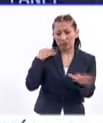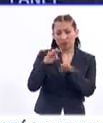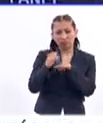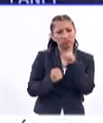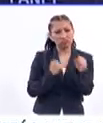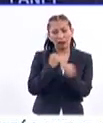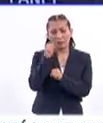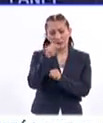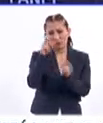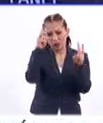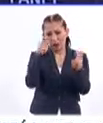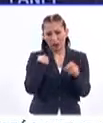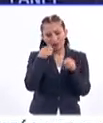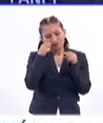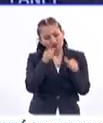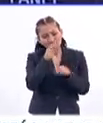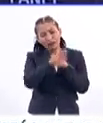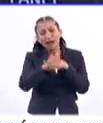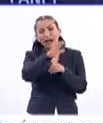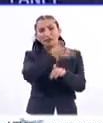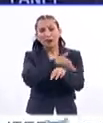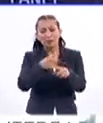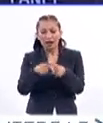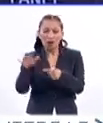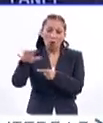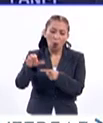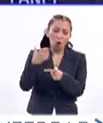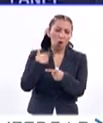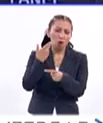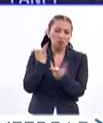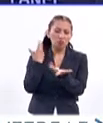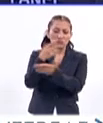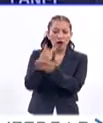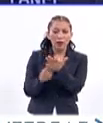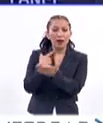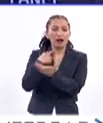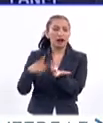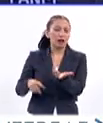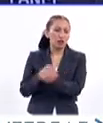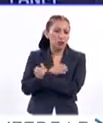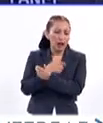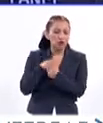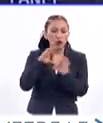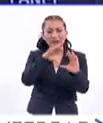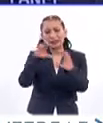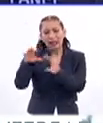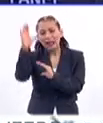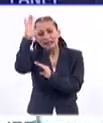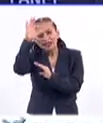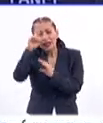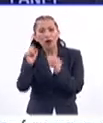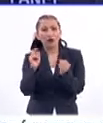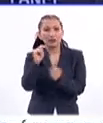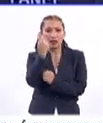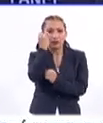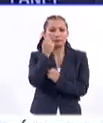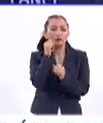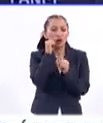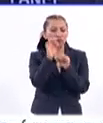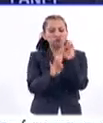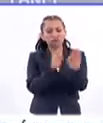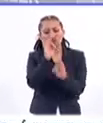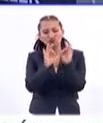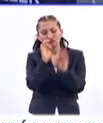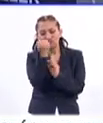durante muchos años en este tema, en el área de familia, en el área de política educativa, en el área de la enseñanza de la ciencia y la atención al